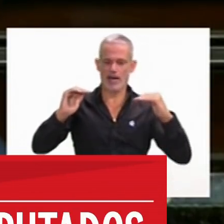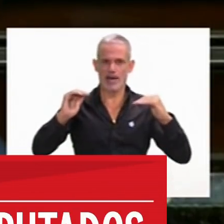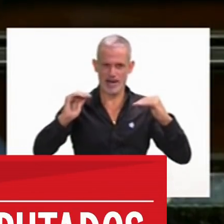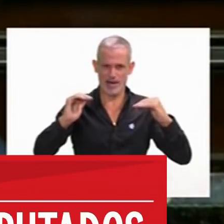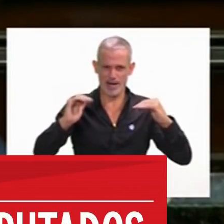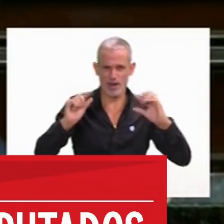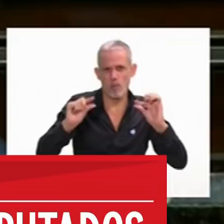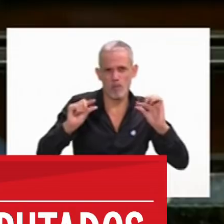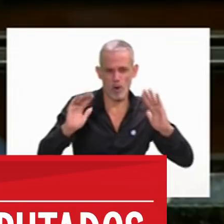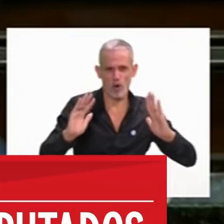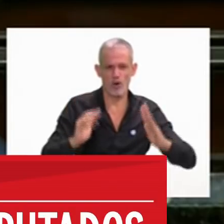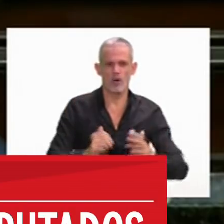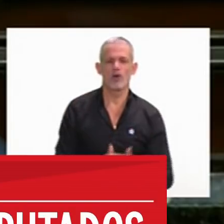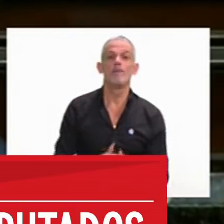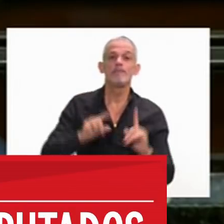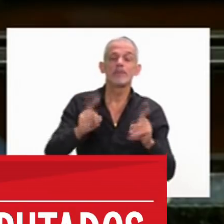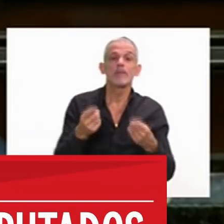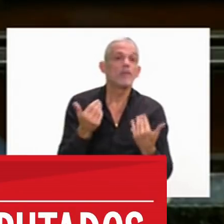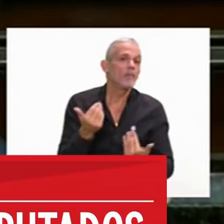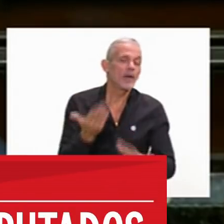y para poder